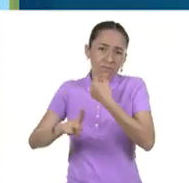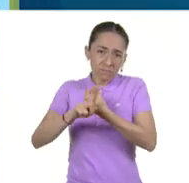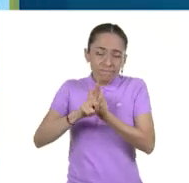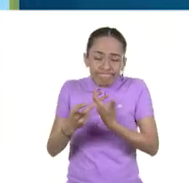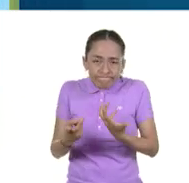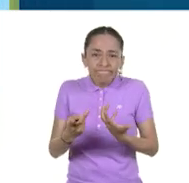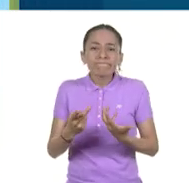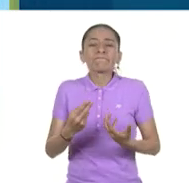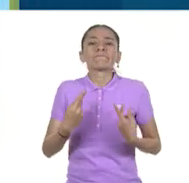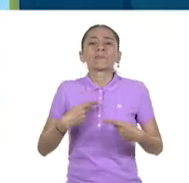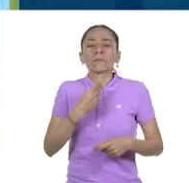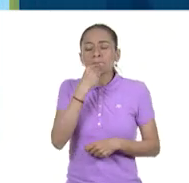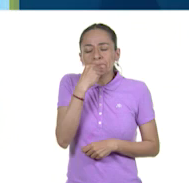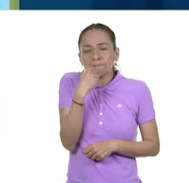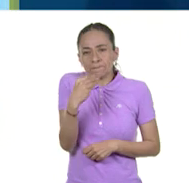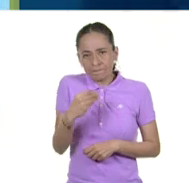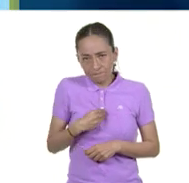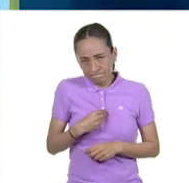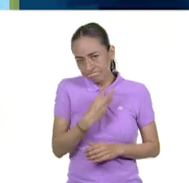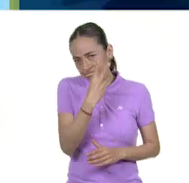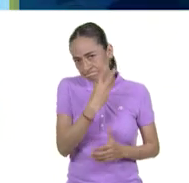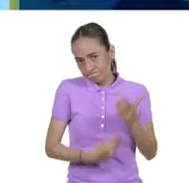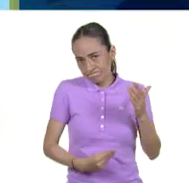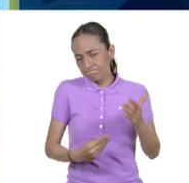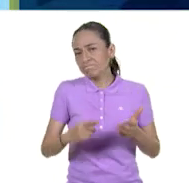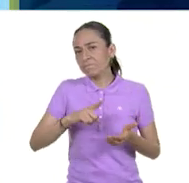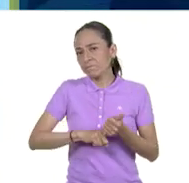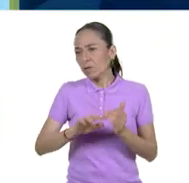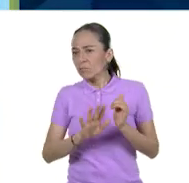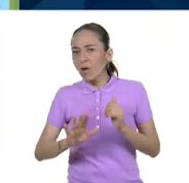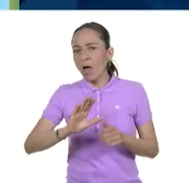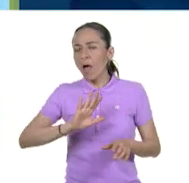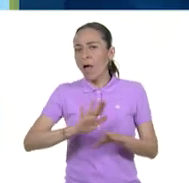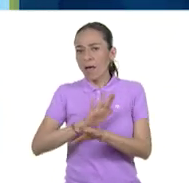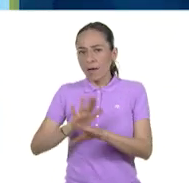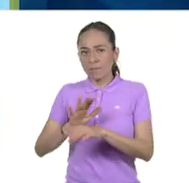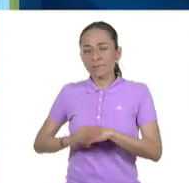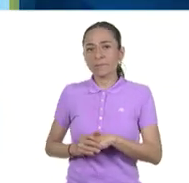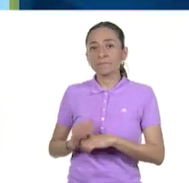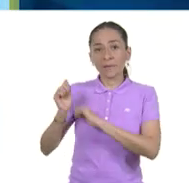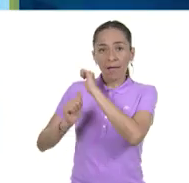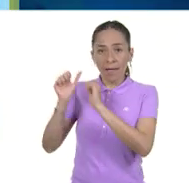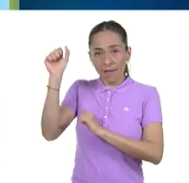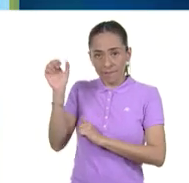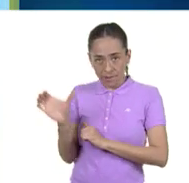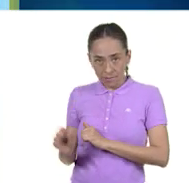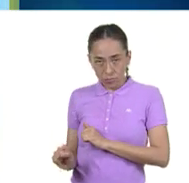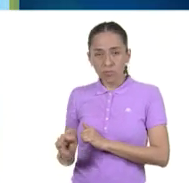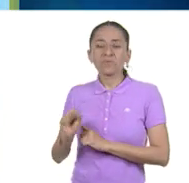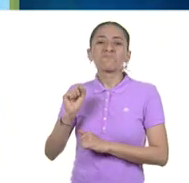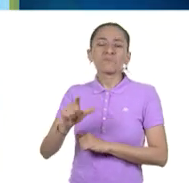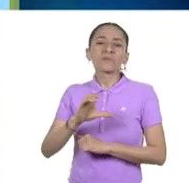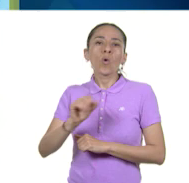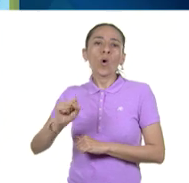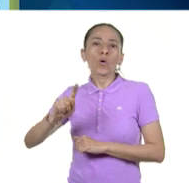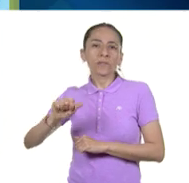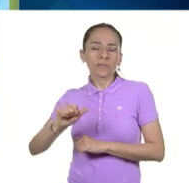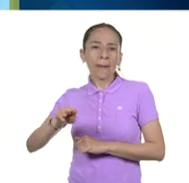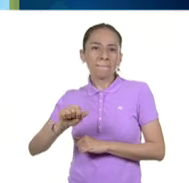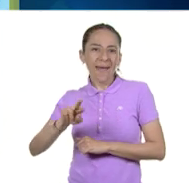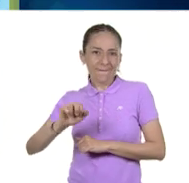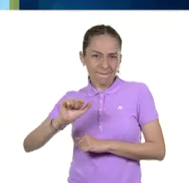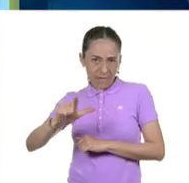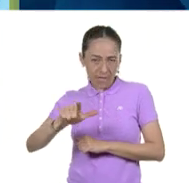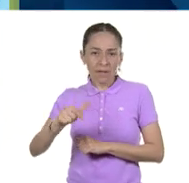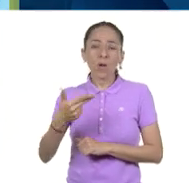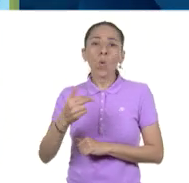migrar a países dentro del continente como Sudáfrica, Costa de Marfil, Uganda, Etiopía y